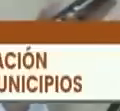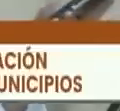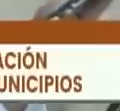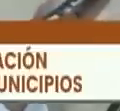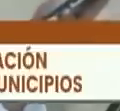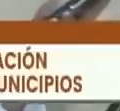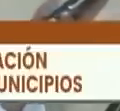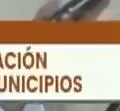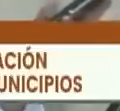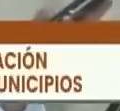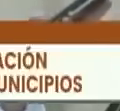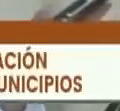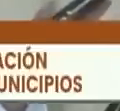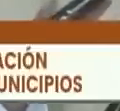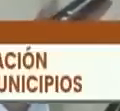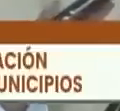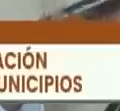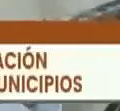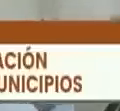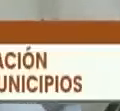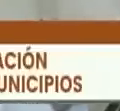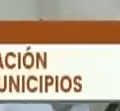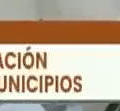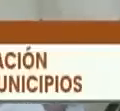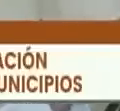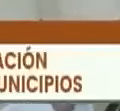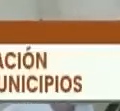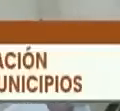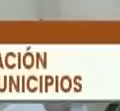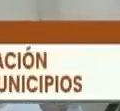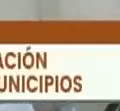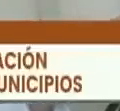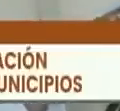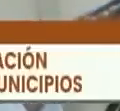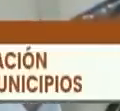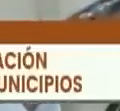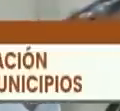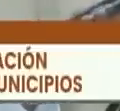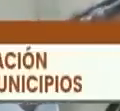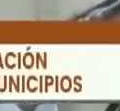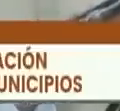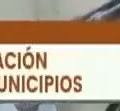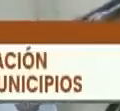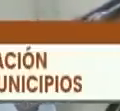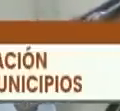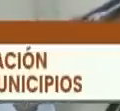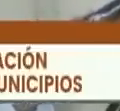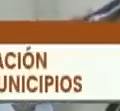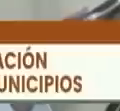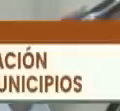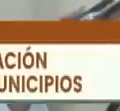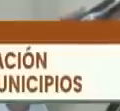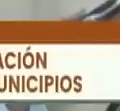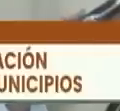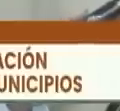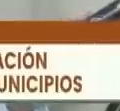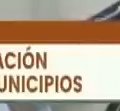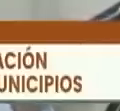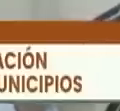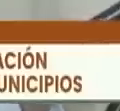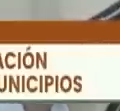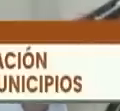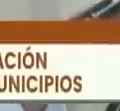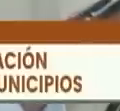de algunos bonos de PDVSA y saber pues si van a regresar a México, si se confirmó un encuentro para el 11